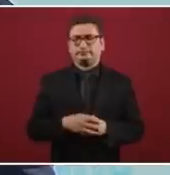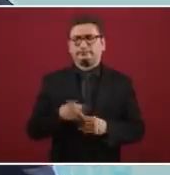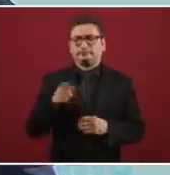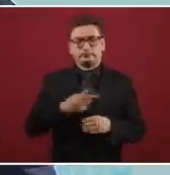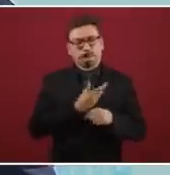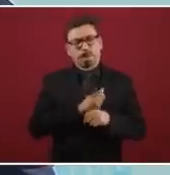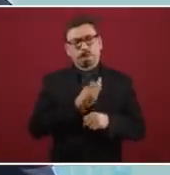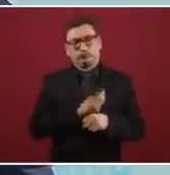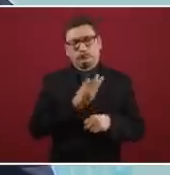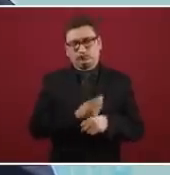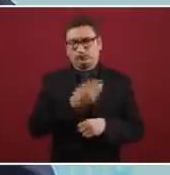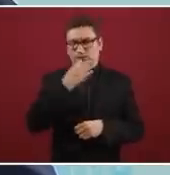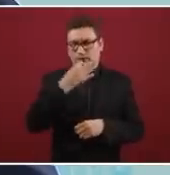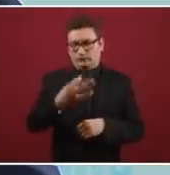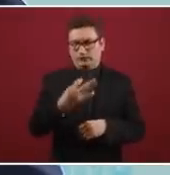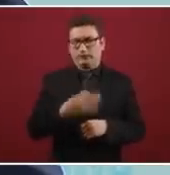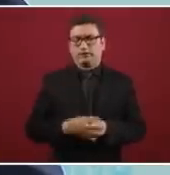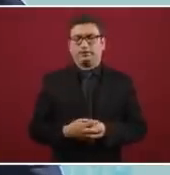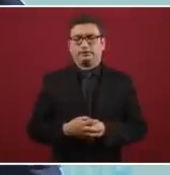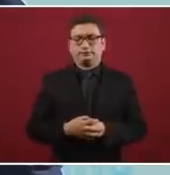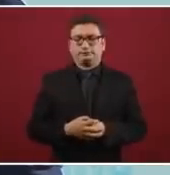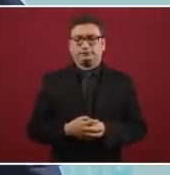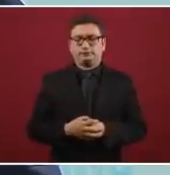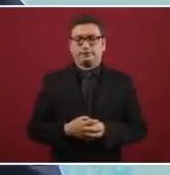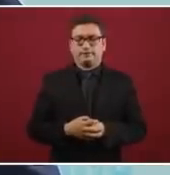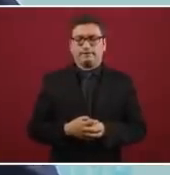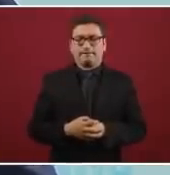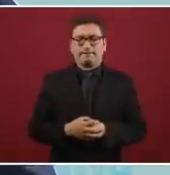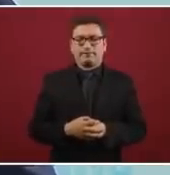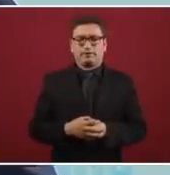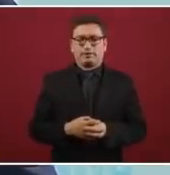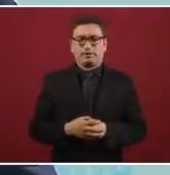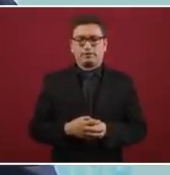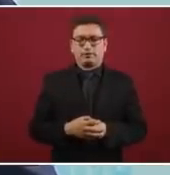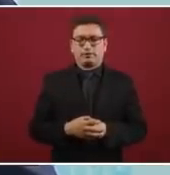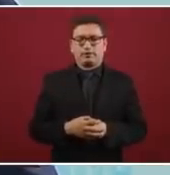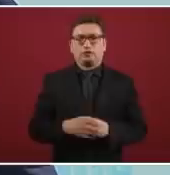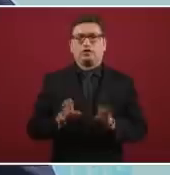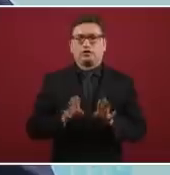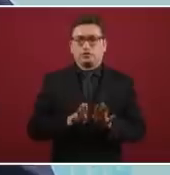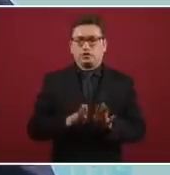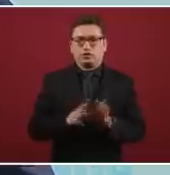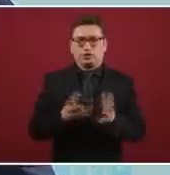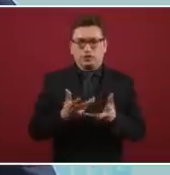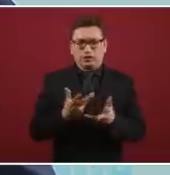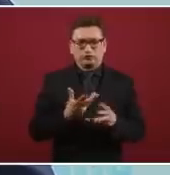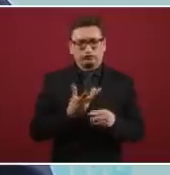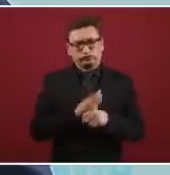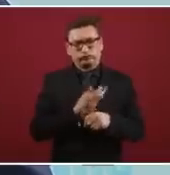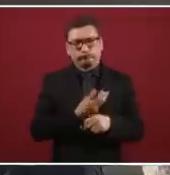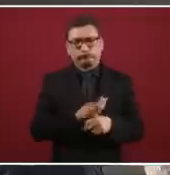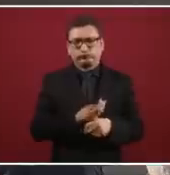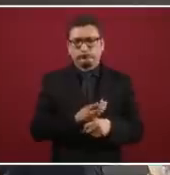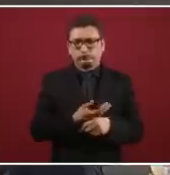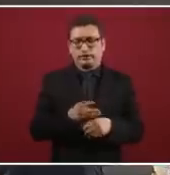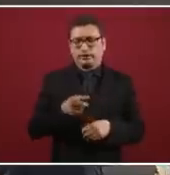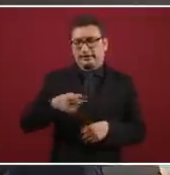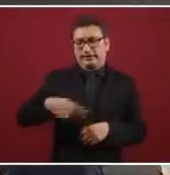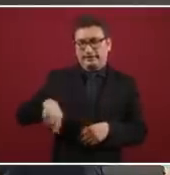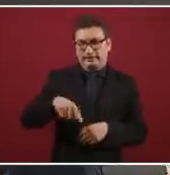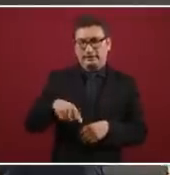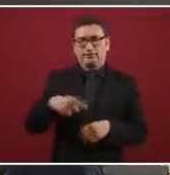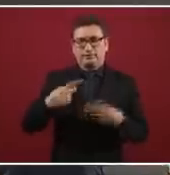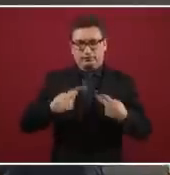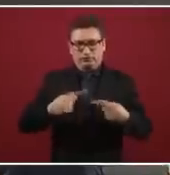cabe indicar que se ha hecho por administración directa, es decir, los